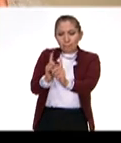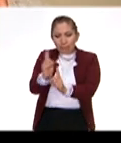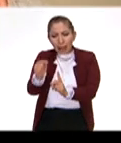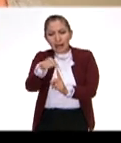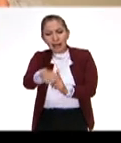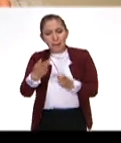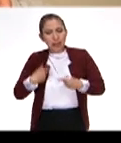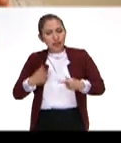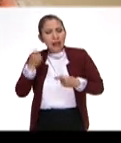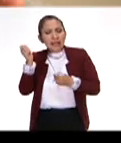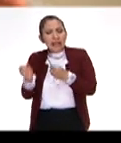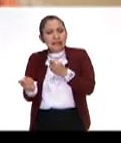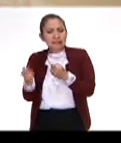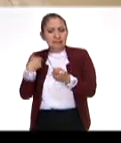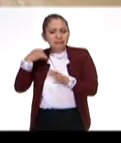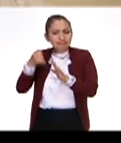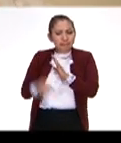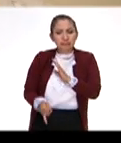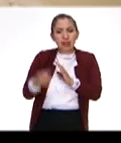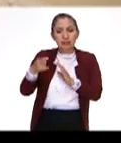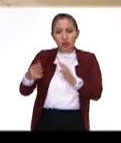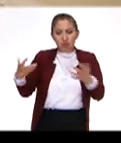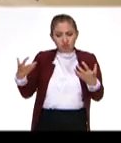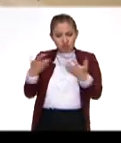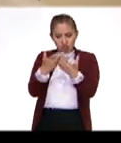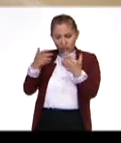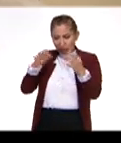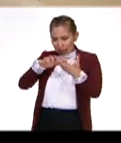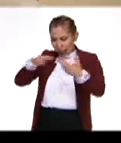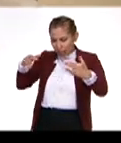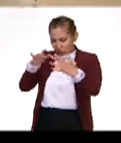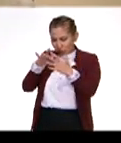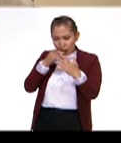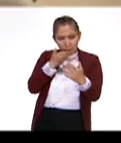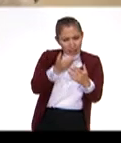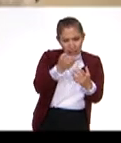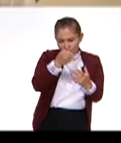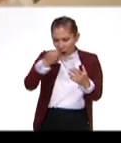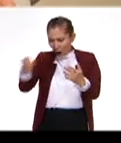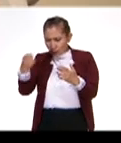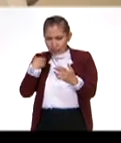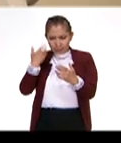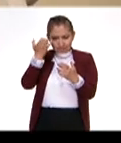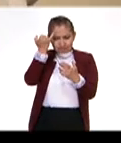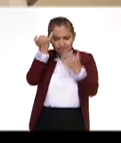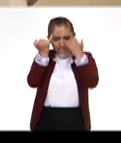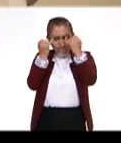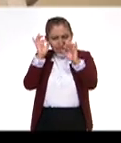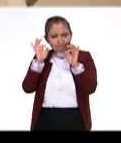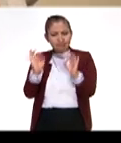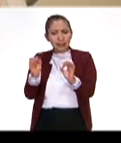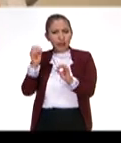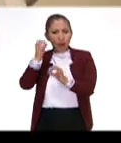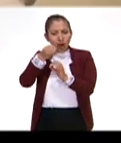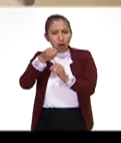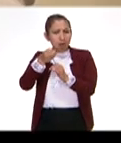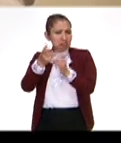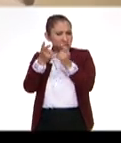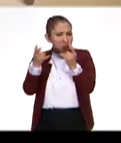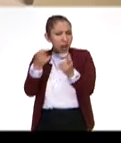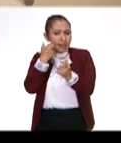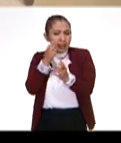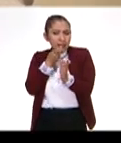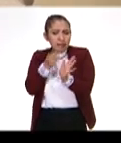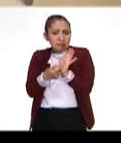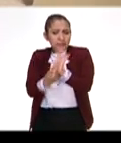la creación del personaje, en los entramados, pensar muy bien en la conceptualización de lo que uno quiere